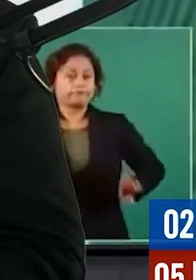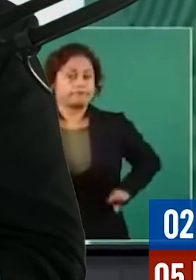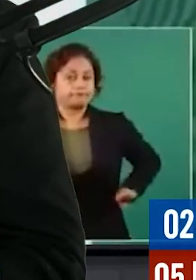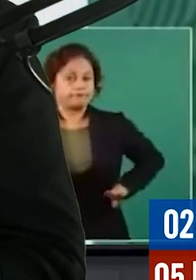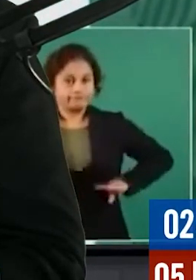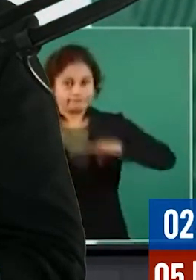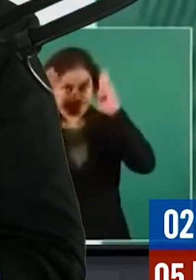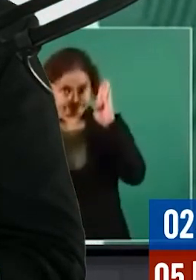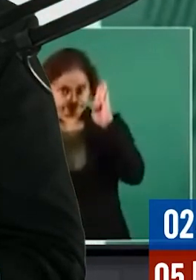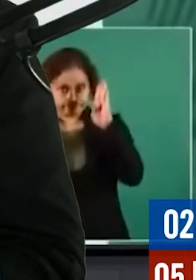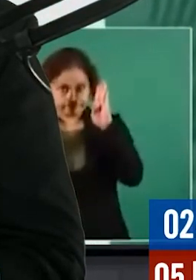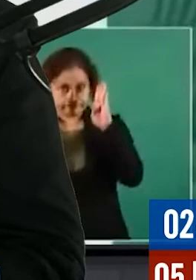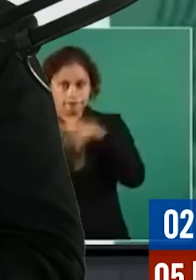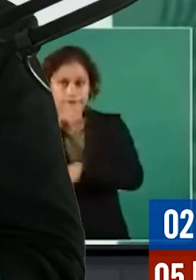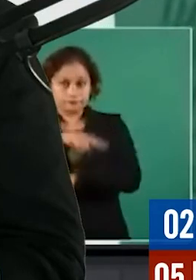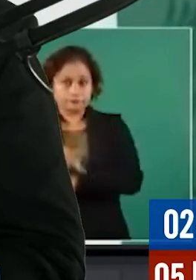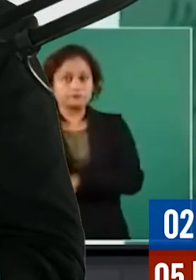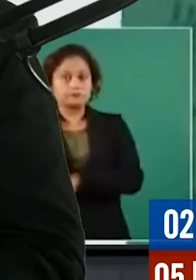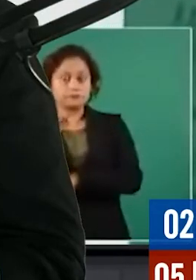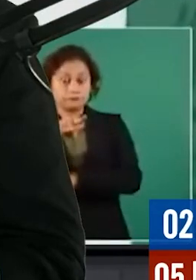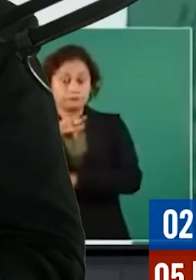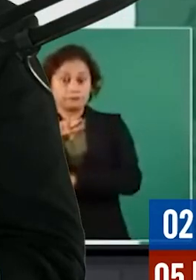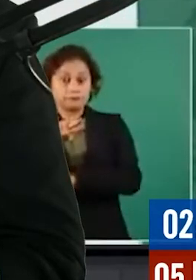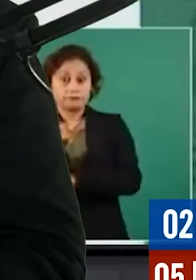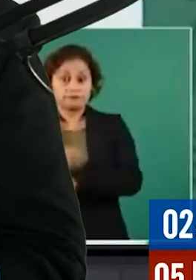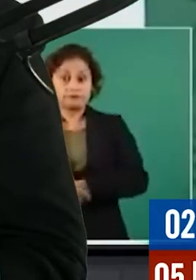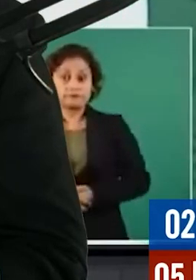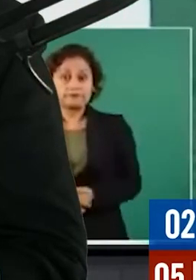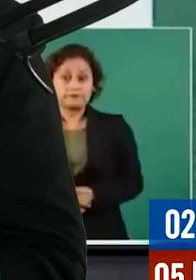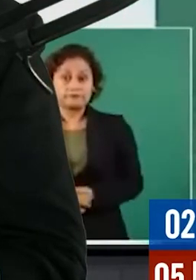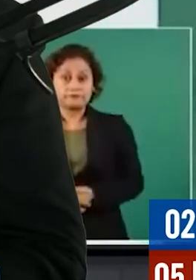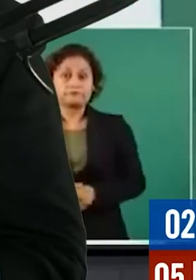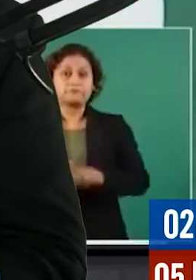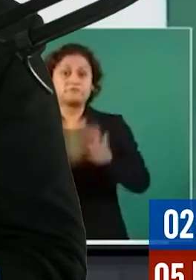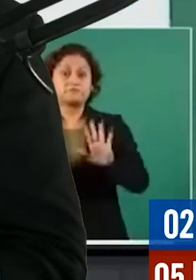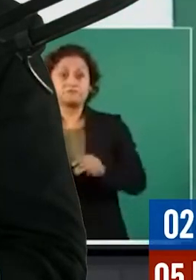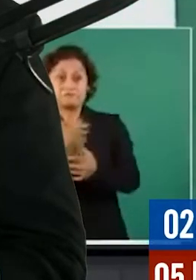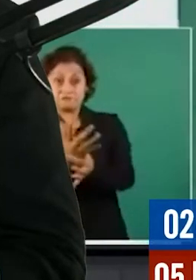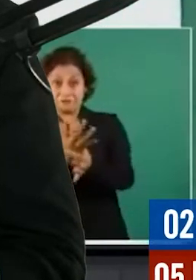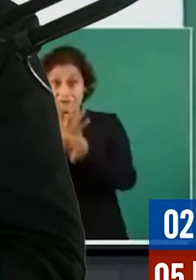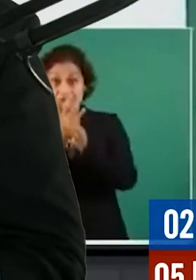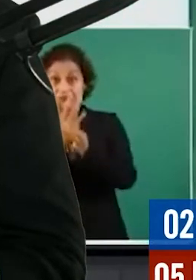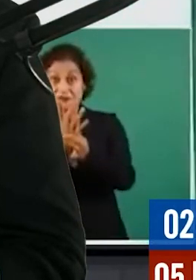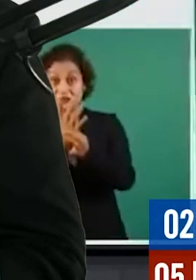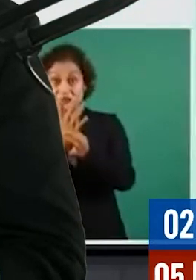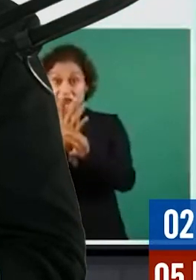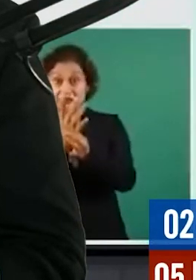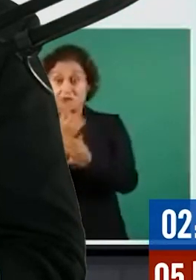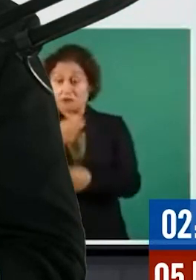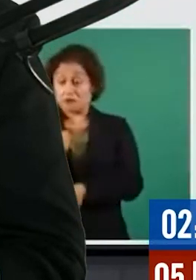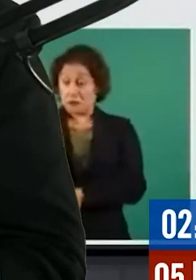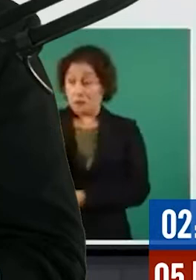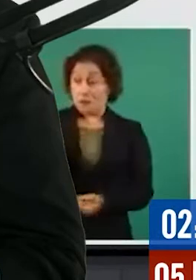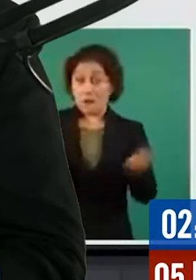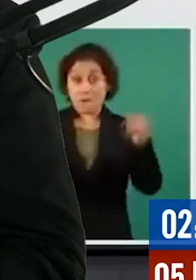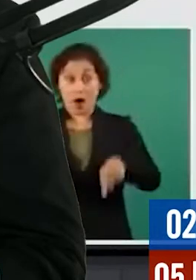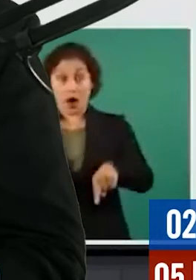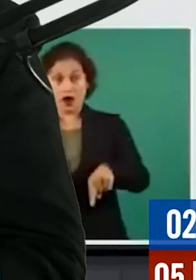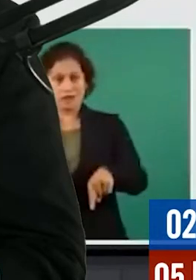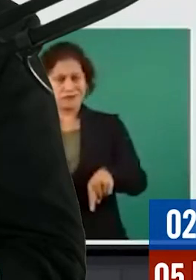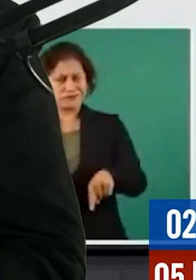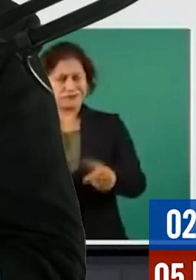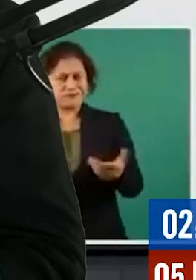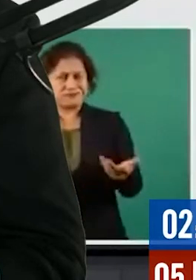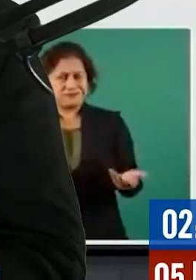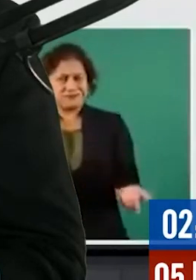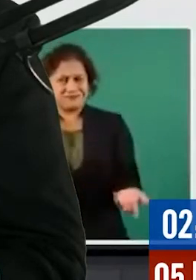lo insultó. Y con ello el presidente dejó ver su inconformidad de que Reyes Rodríguez Mondragón haya sido nombrado como